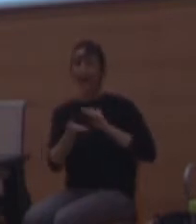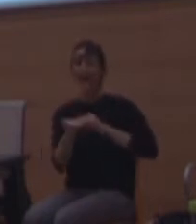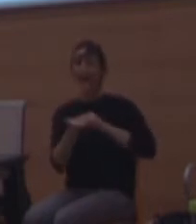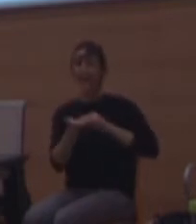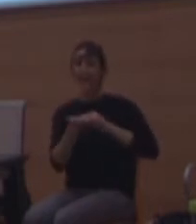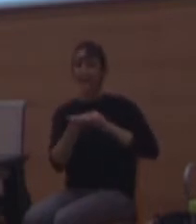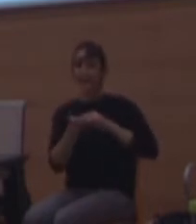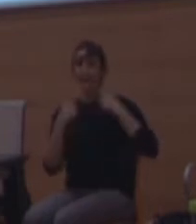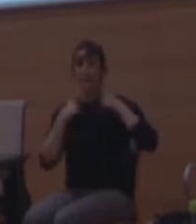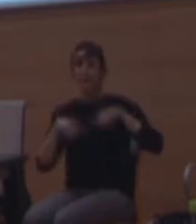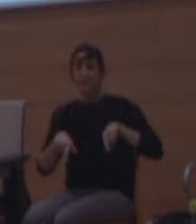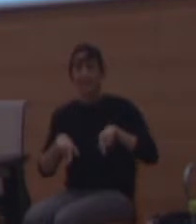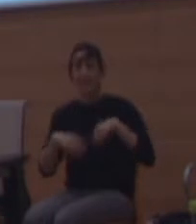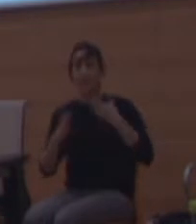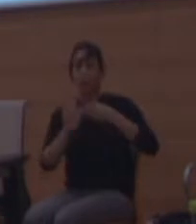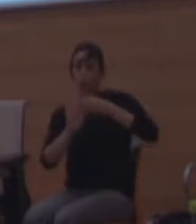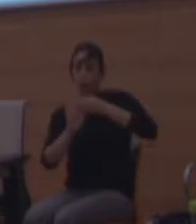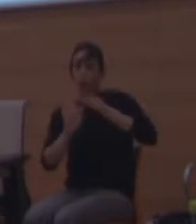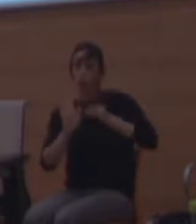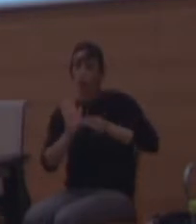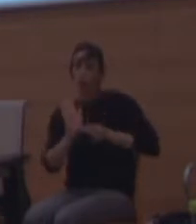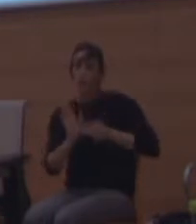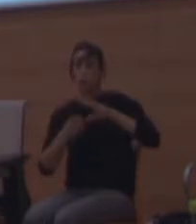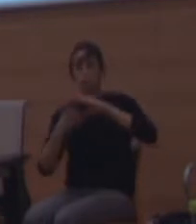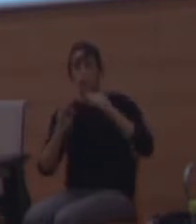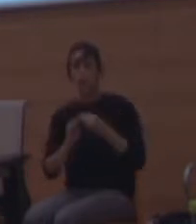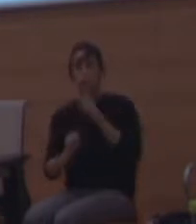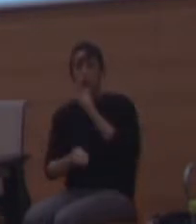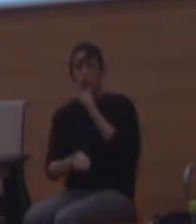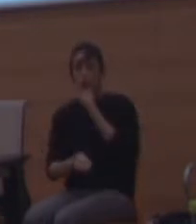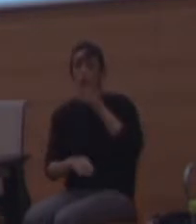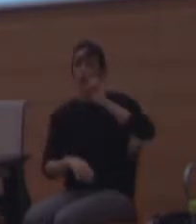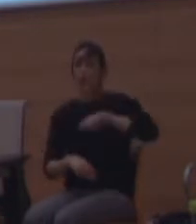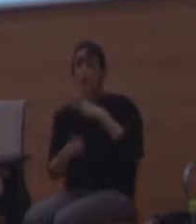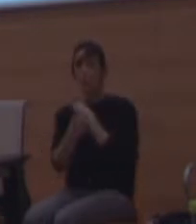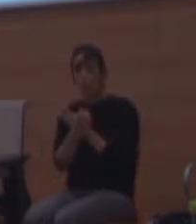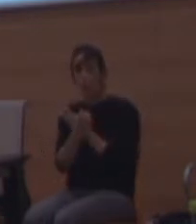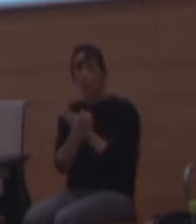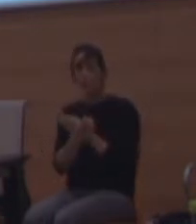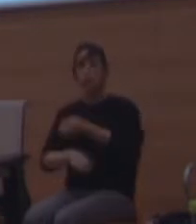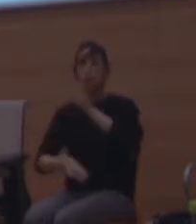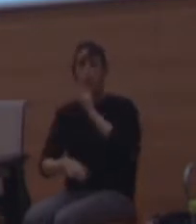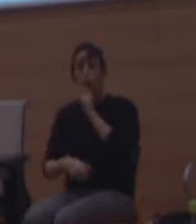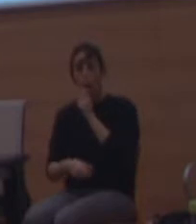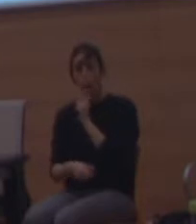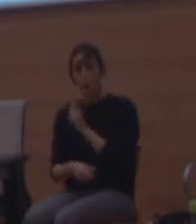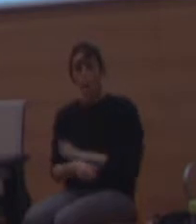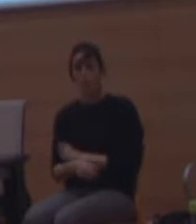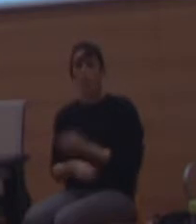está toda la musculatura y cómo está la composición ósea del pie en esa zona. Si